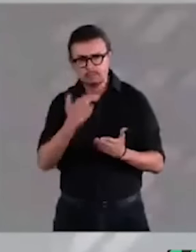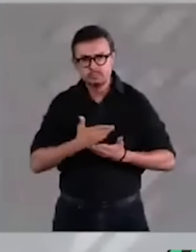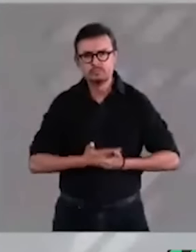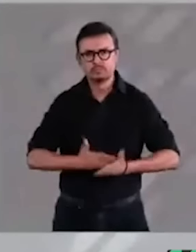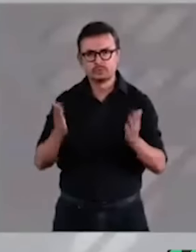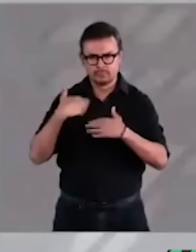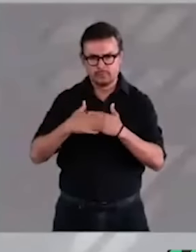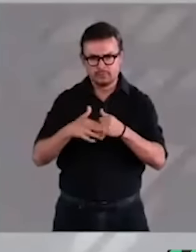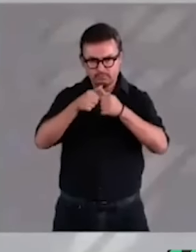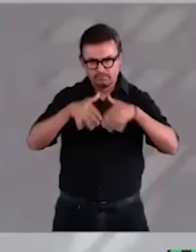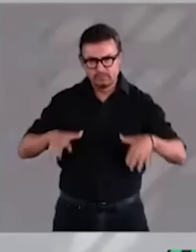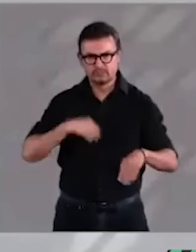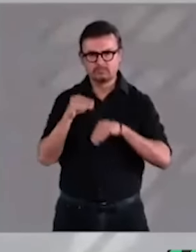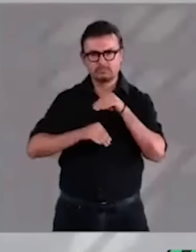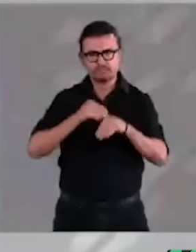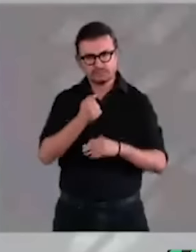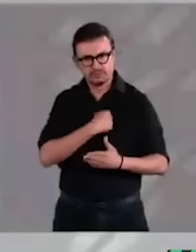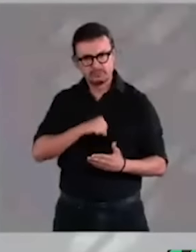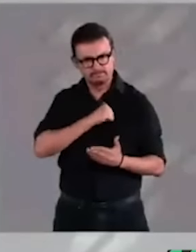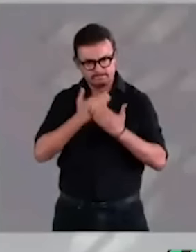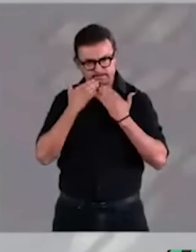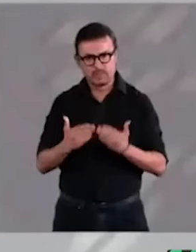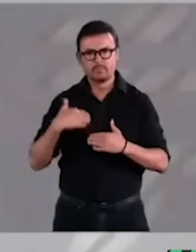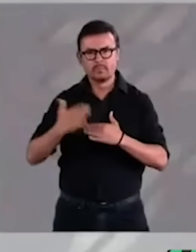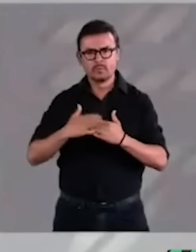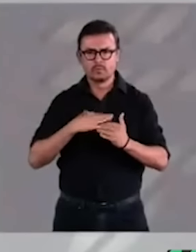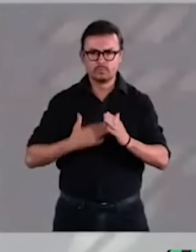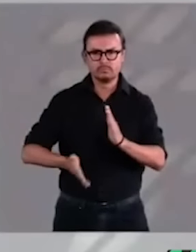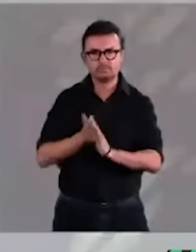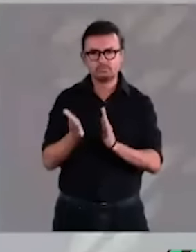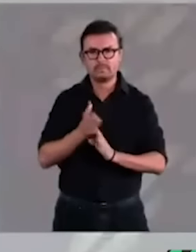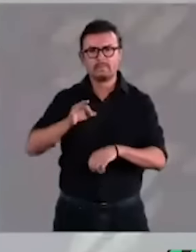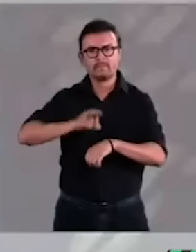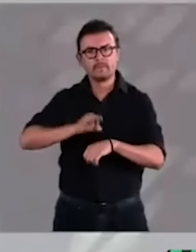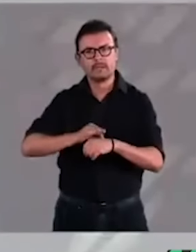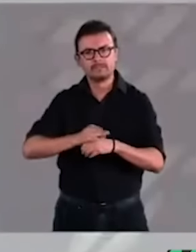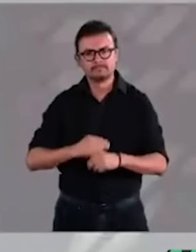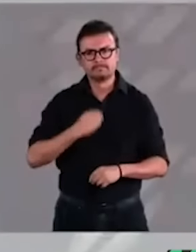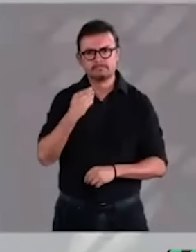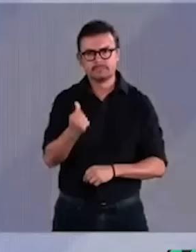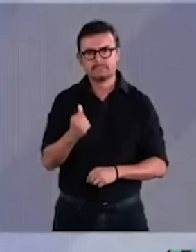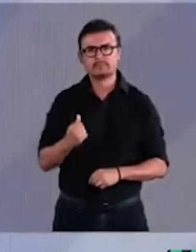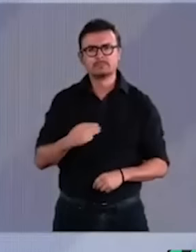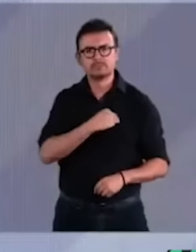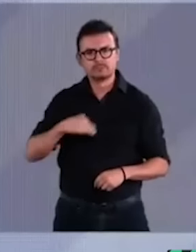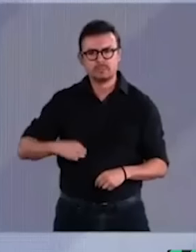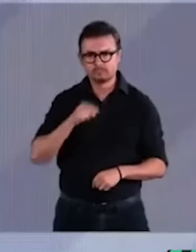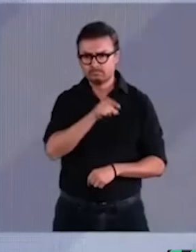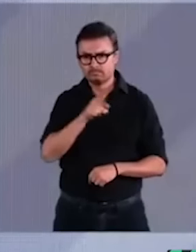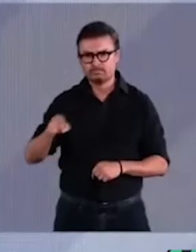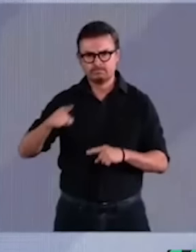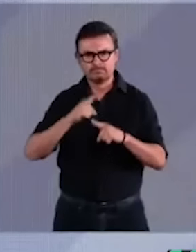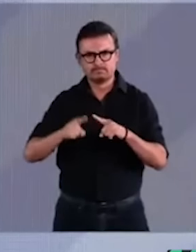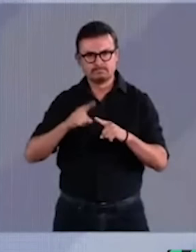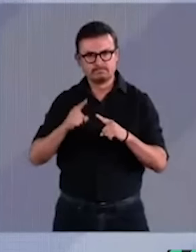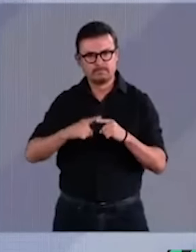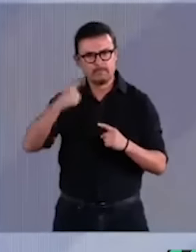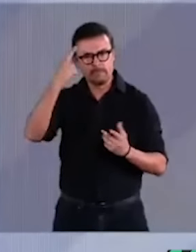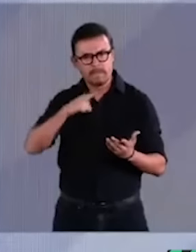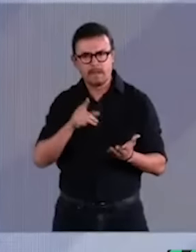sistema de salud. Vamos a construir farmacias del bienestar en distintos municipios del país para complementar